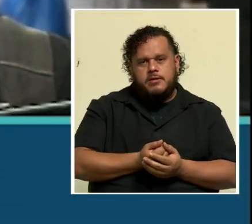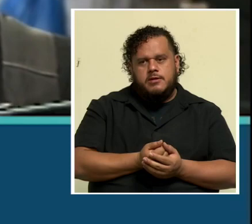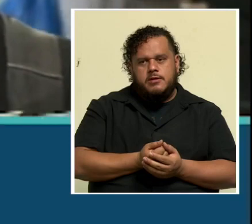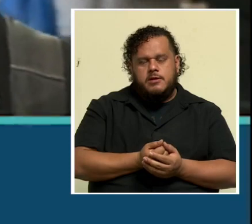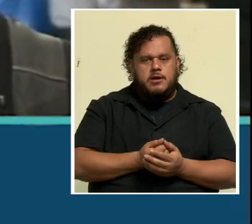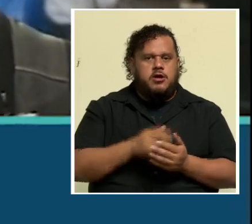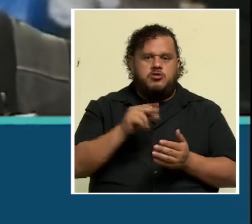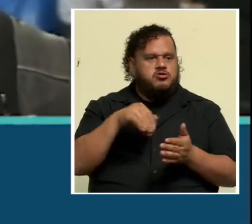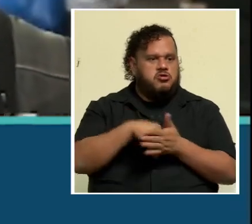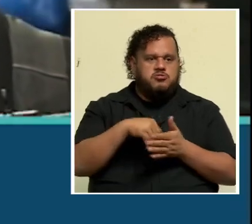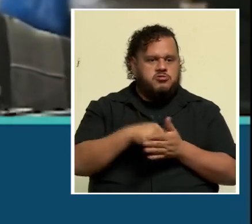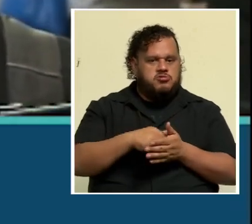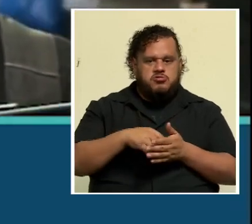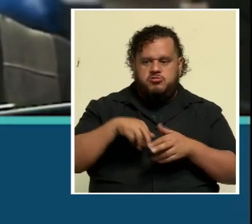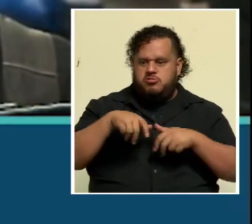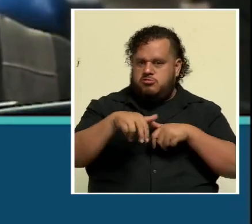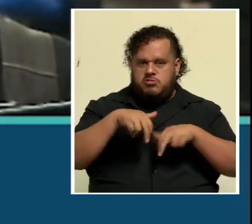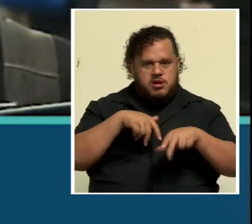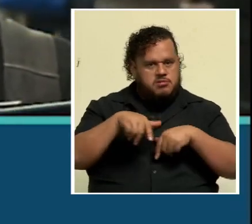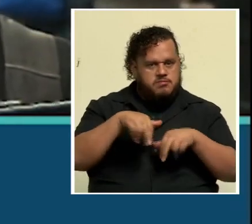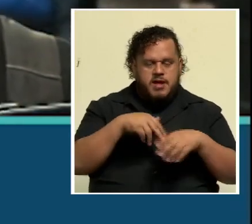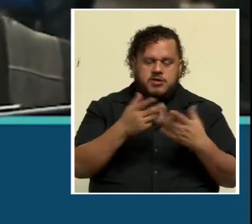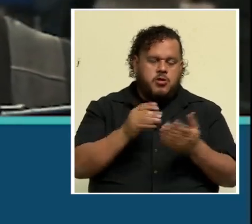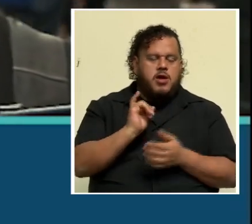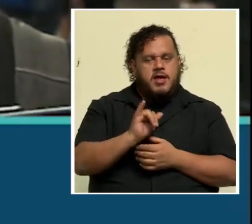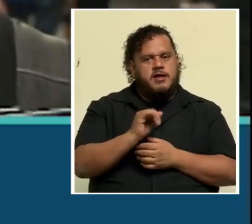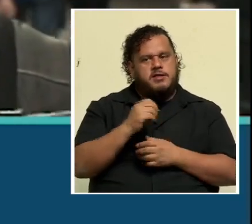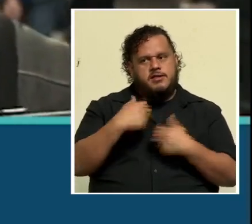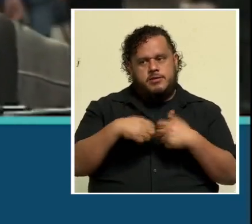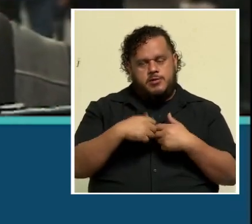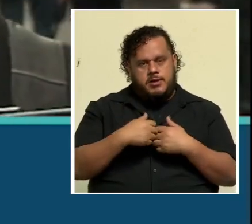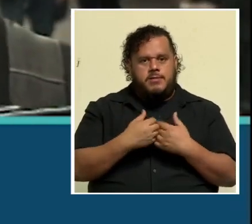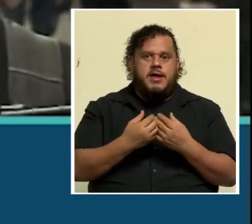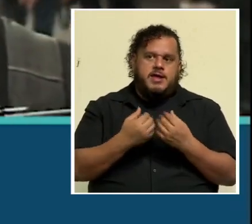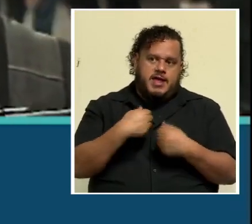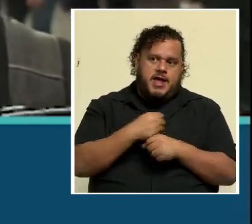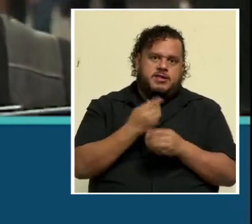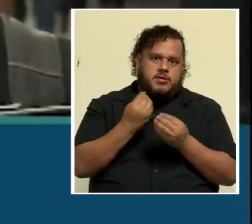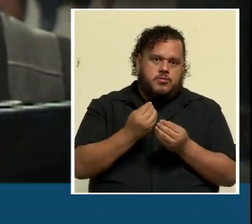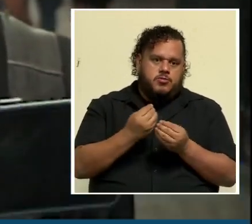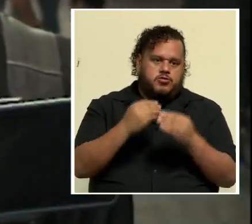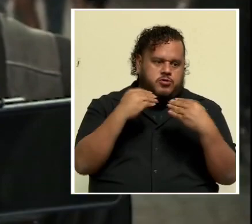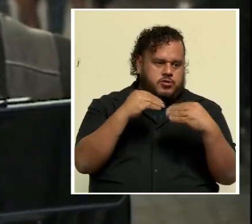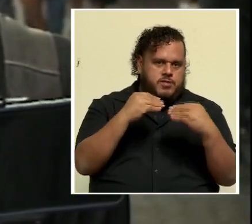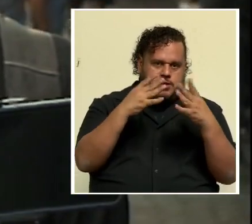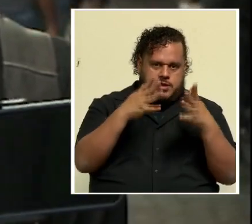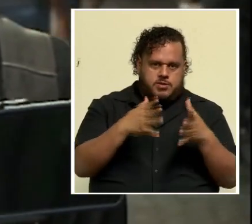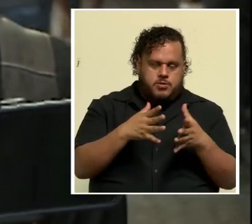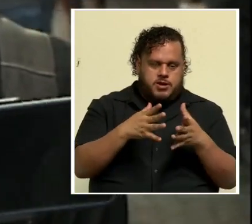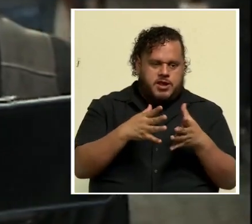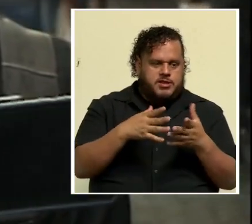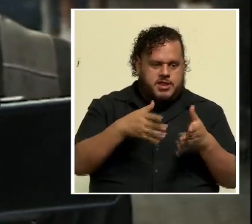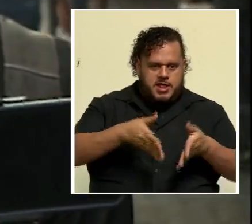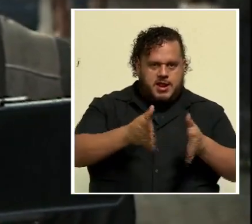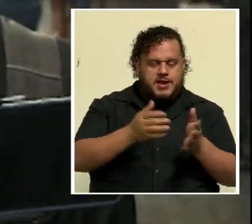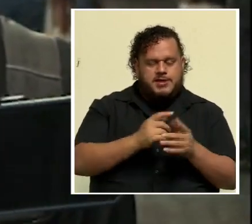No obstruyo el paso, porque es principalmente el problema que dan muchos vendedores ambulantes. Y